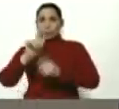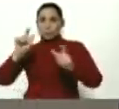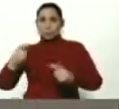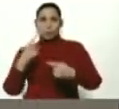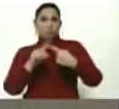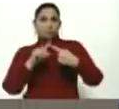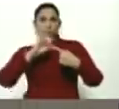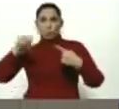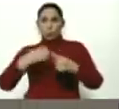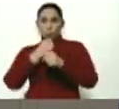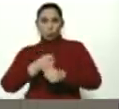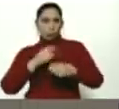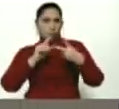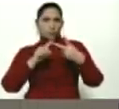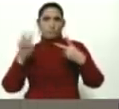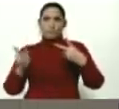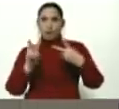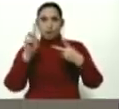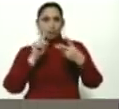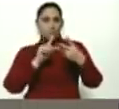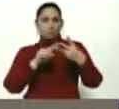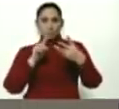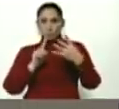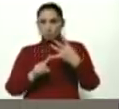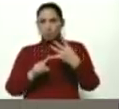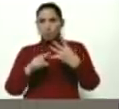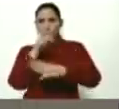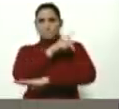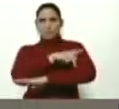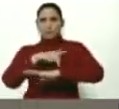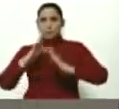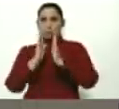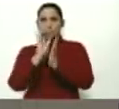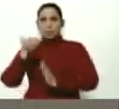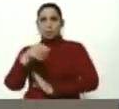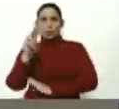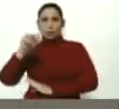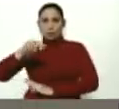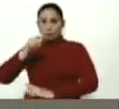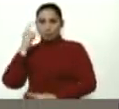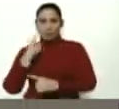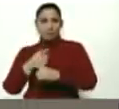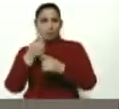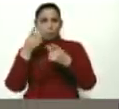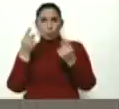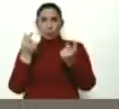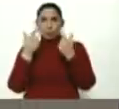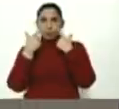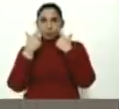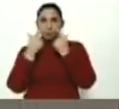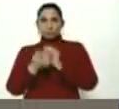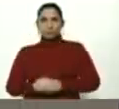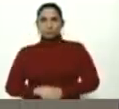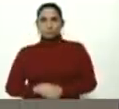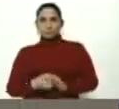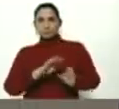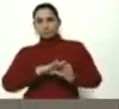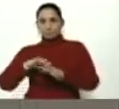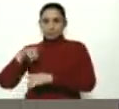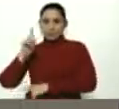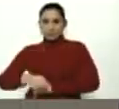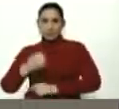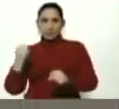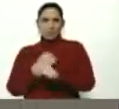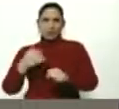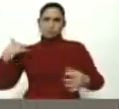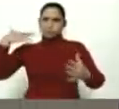Junquito, 1 en el Valle y 2 de la parroquia San Juan. Mucho cuidado con eso. También, en el trabajo que